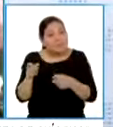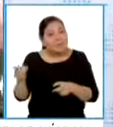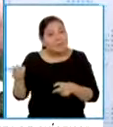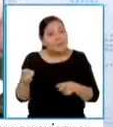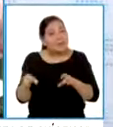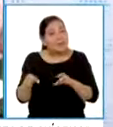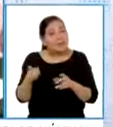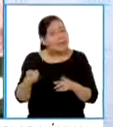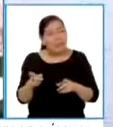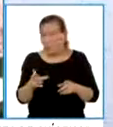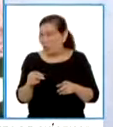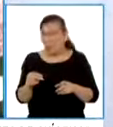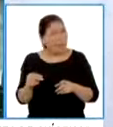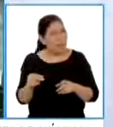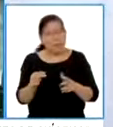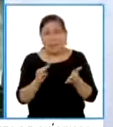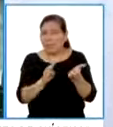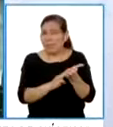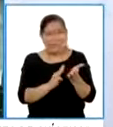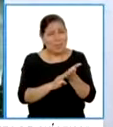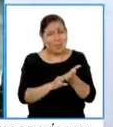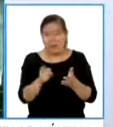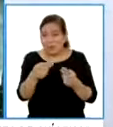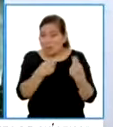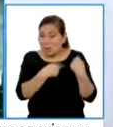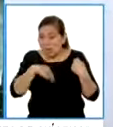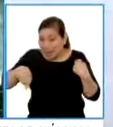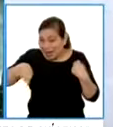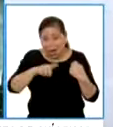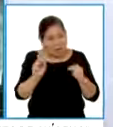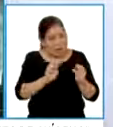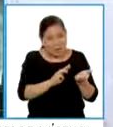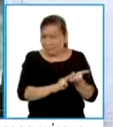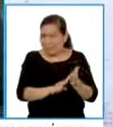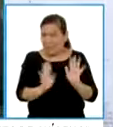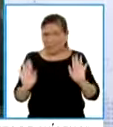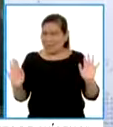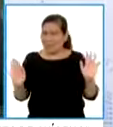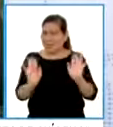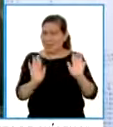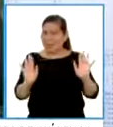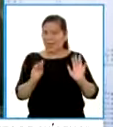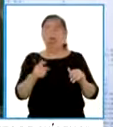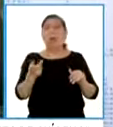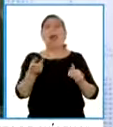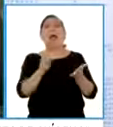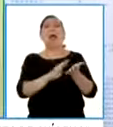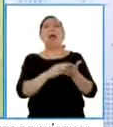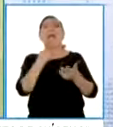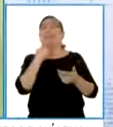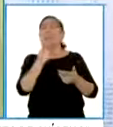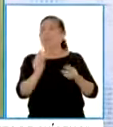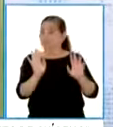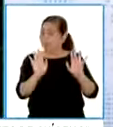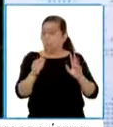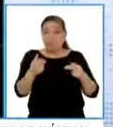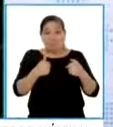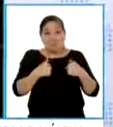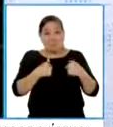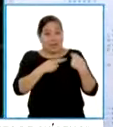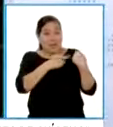hagan bien, no debe ser la Defensoría porque esa no es su competencia. Repito, no quiero que mañana aparezca diciendo el defensor está señalando a